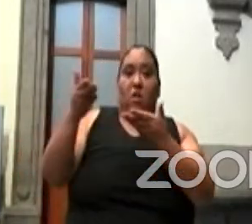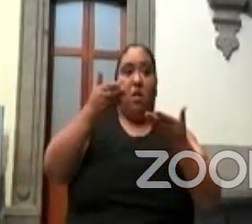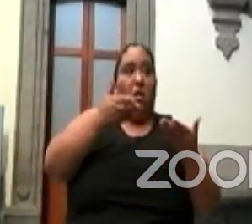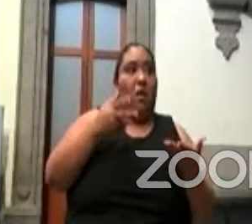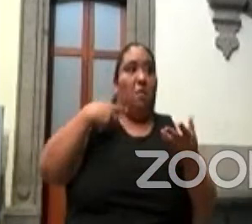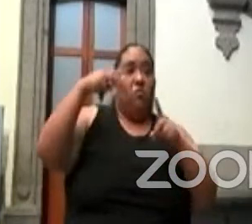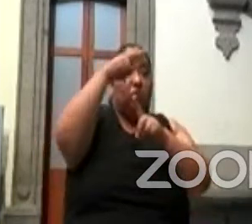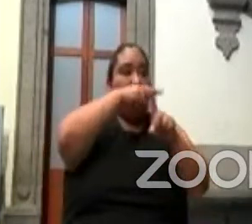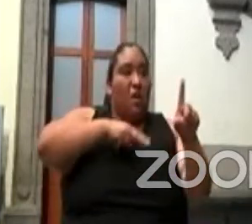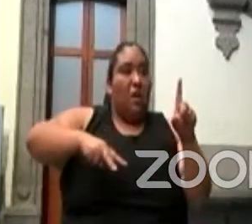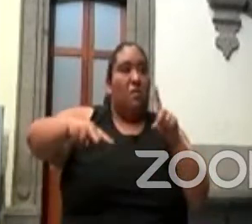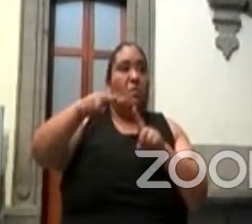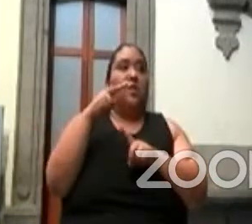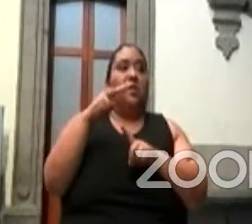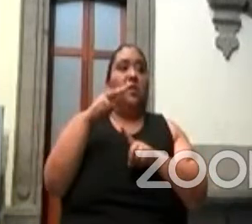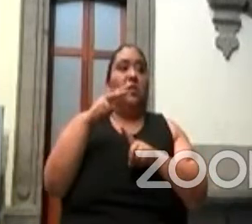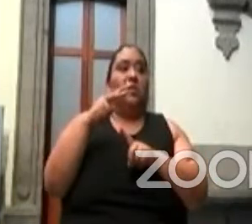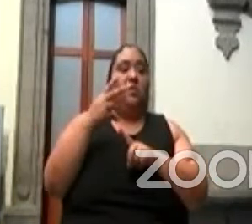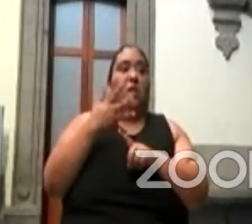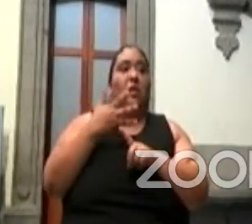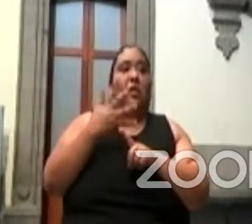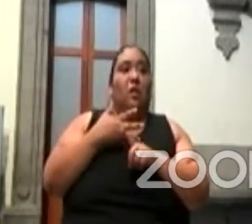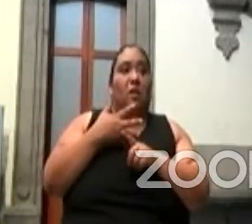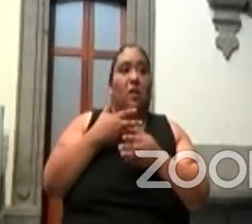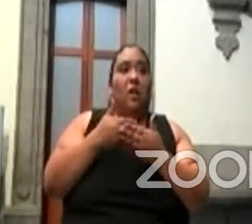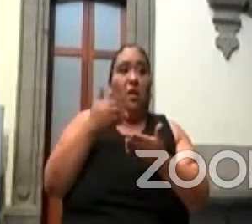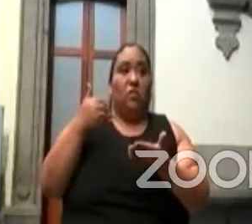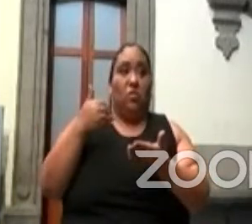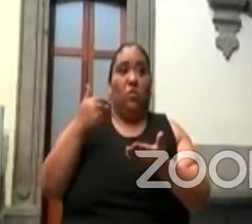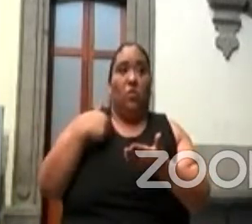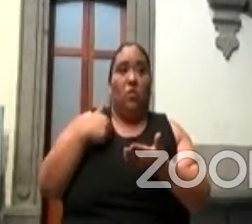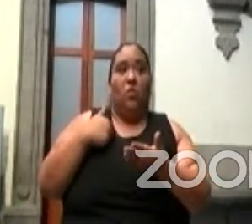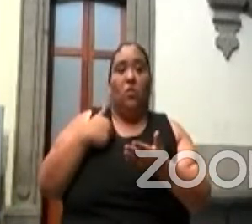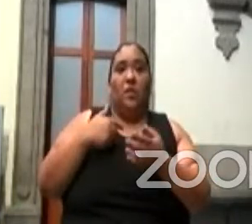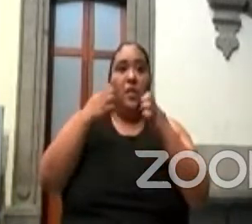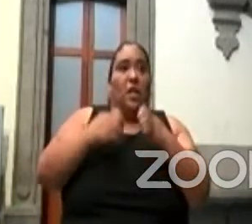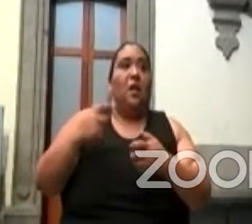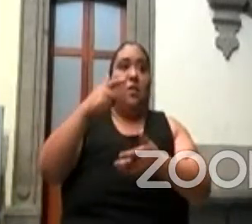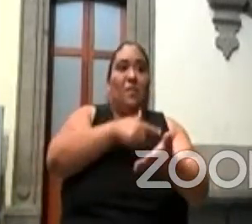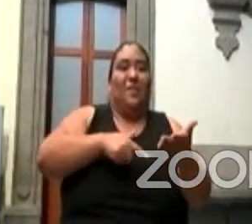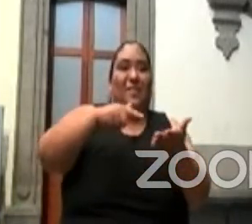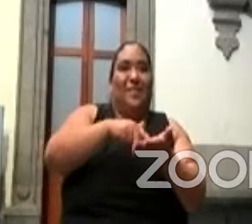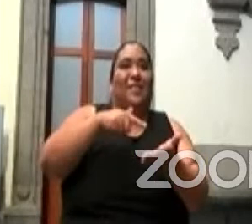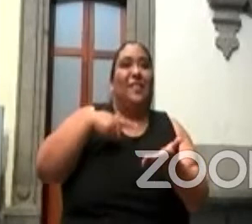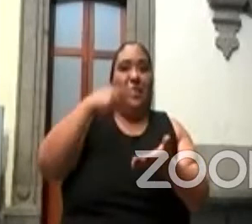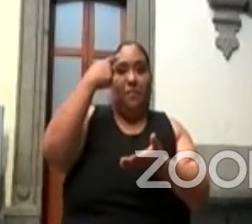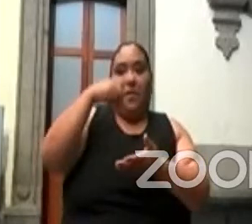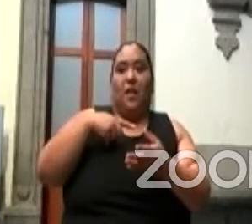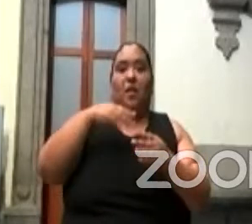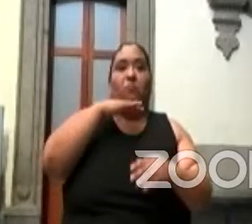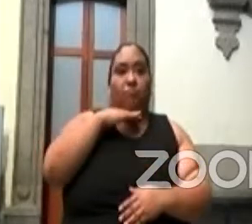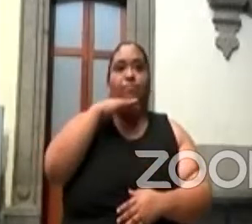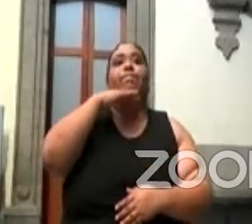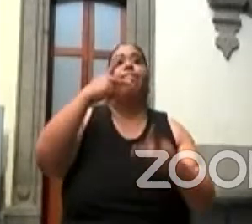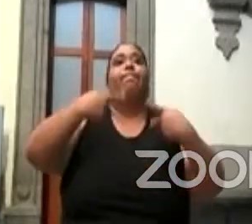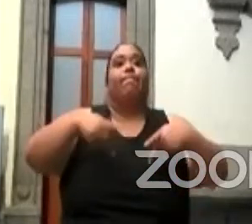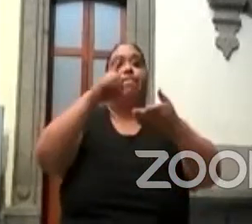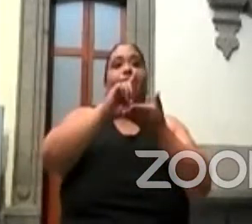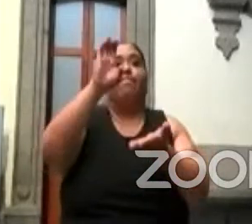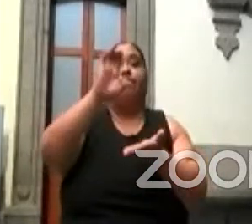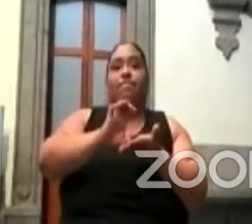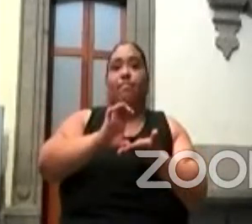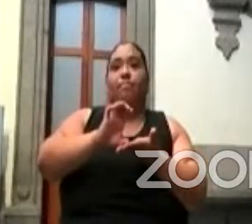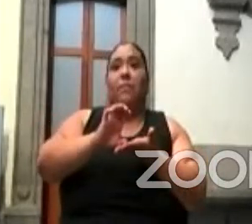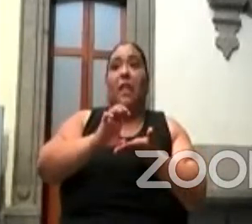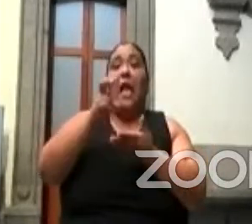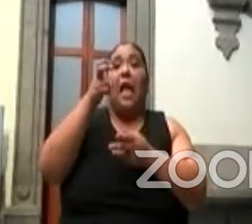visión que yo tuve fue estar en un lugar que dignifique a las personas con discapacidad. Y evidentemente